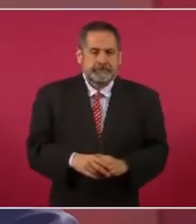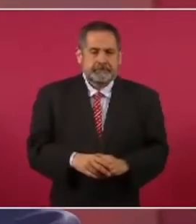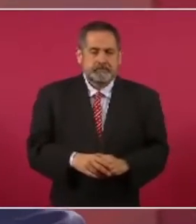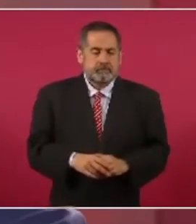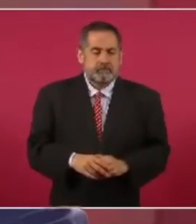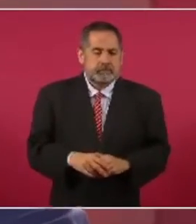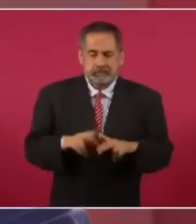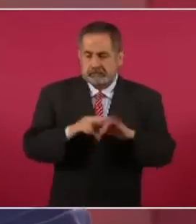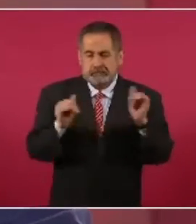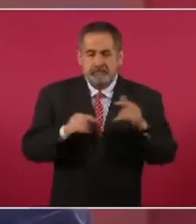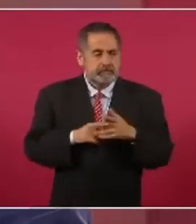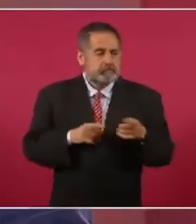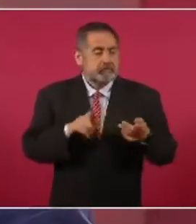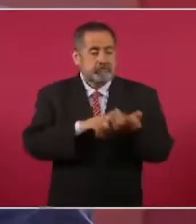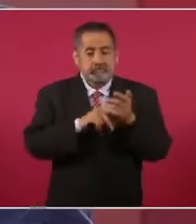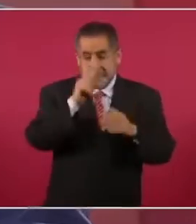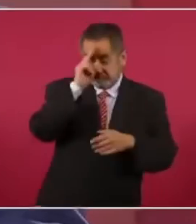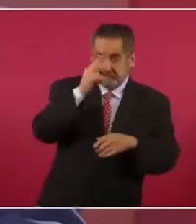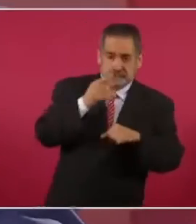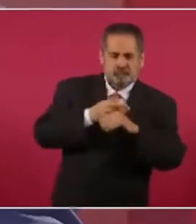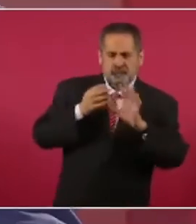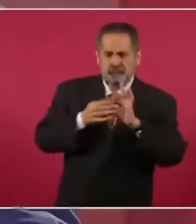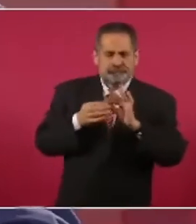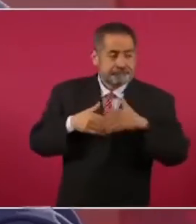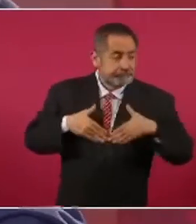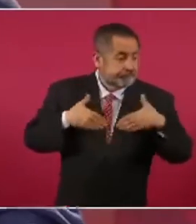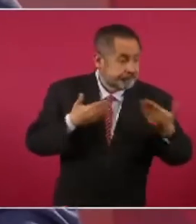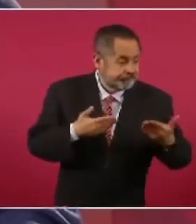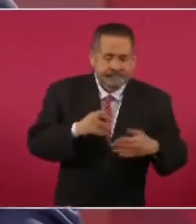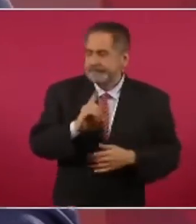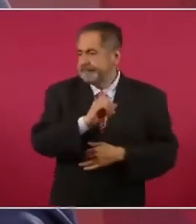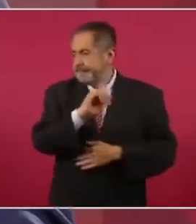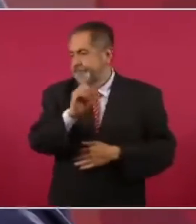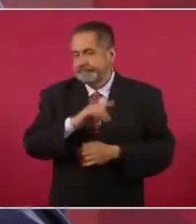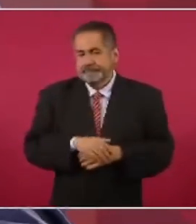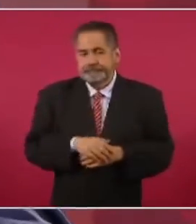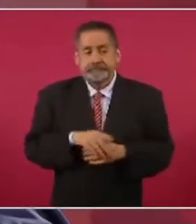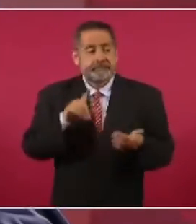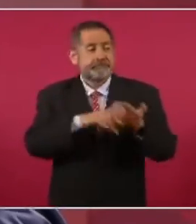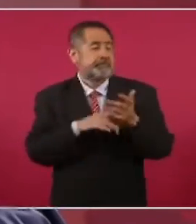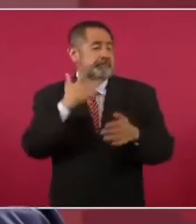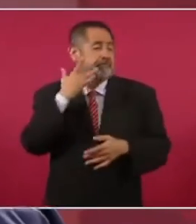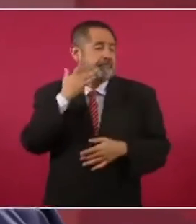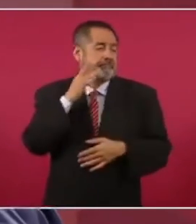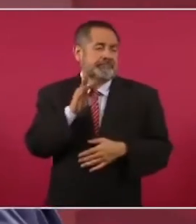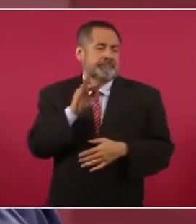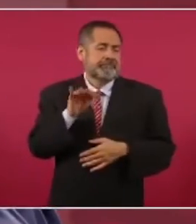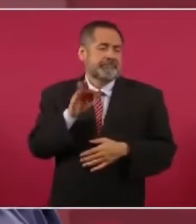ni en los intelectuales orgánicos, mucho menos en los fifís,